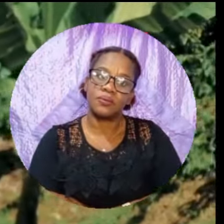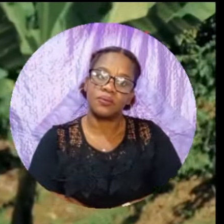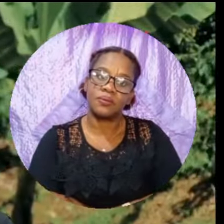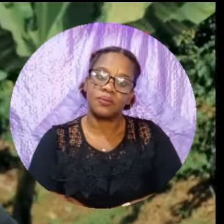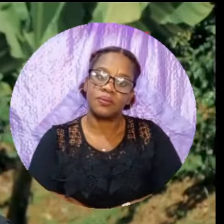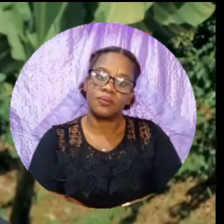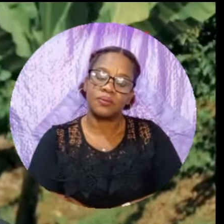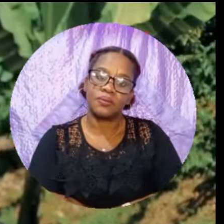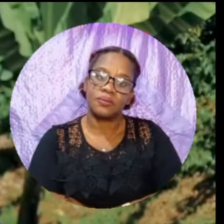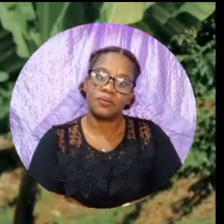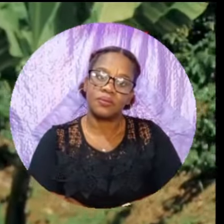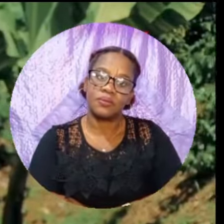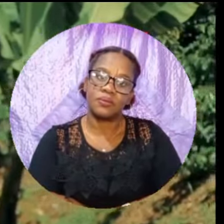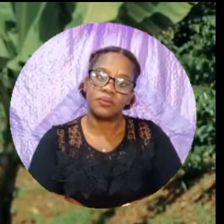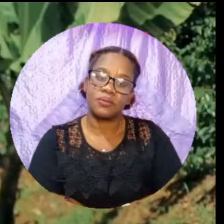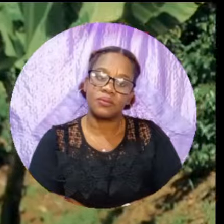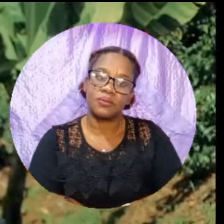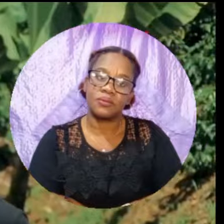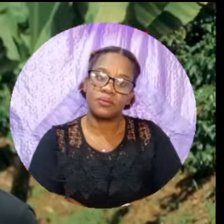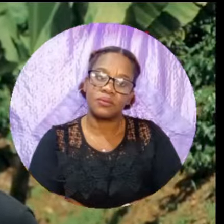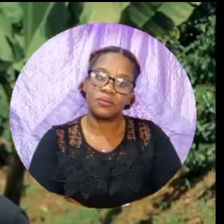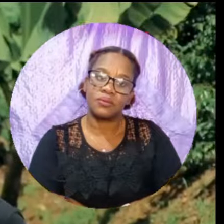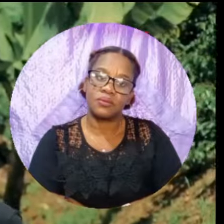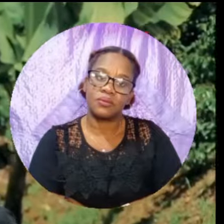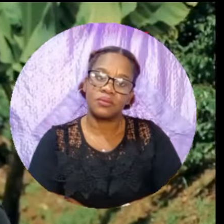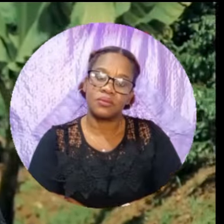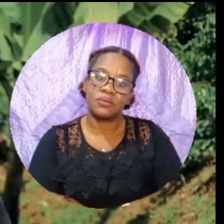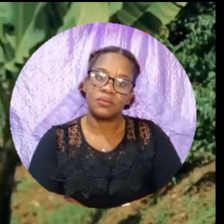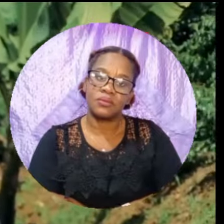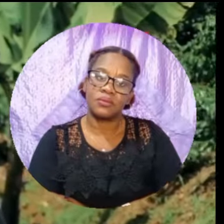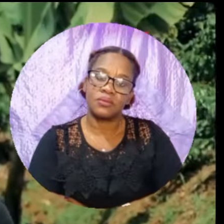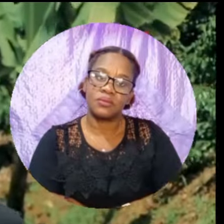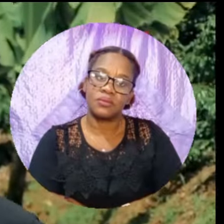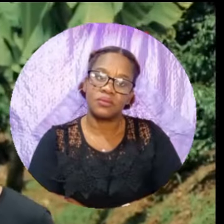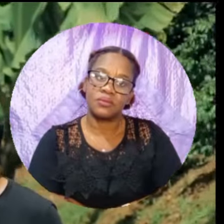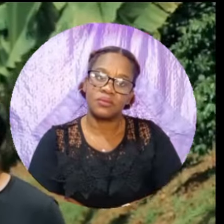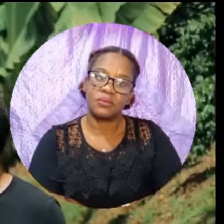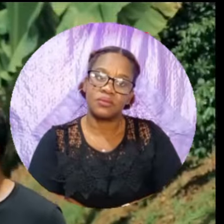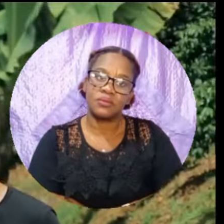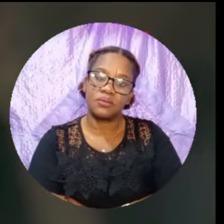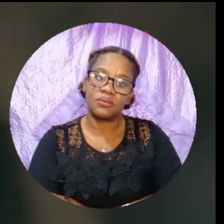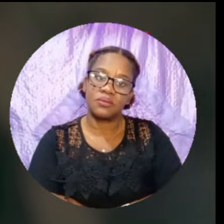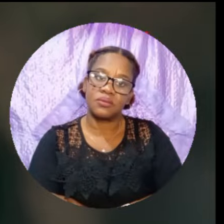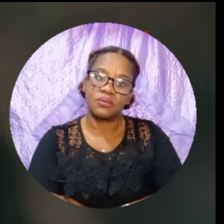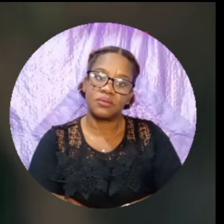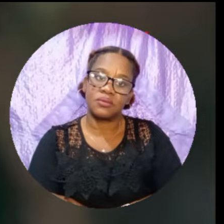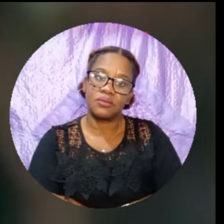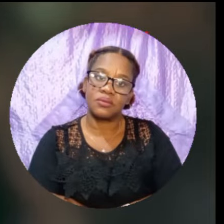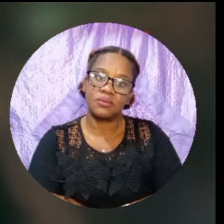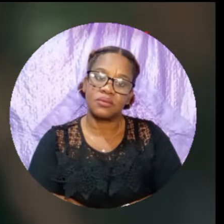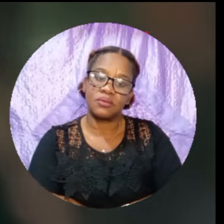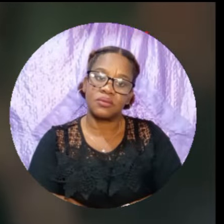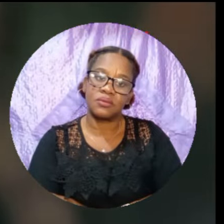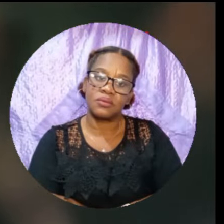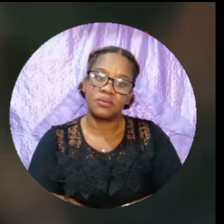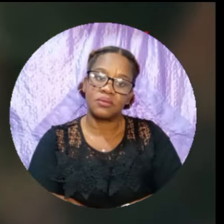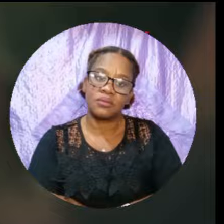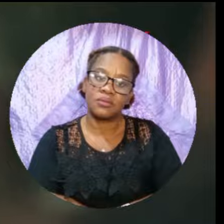simbiótica con una bacteria que puedan fijar el nitrógeno libre del aire en el suelo. Perfecto. Y el café lo utiliza